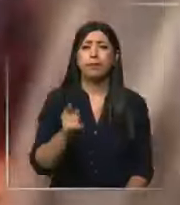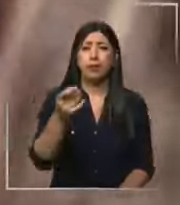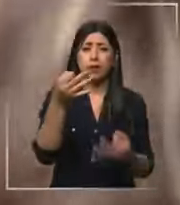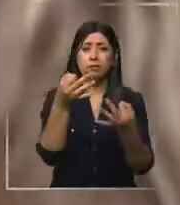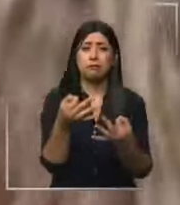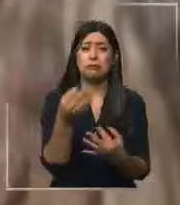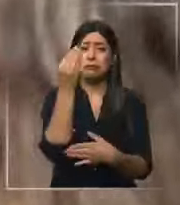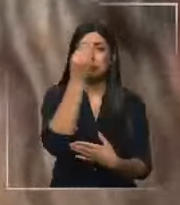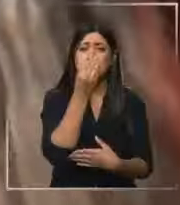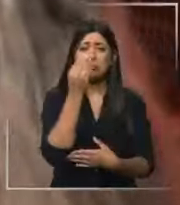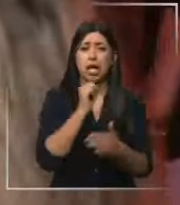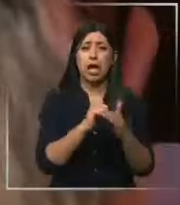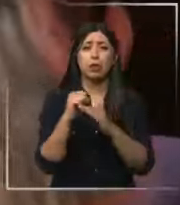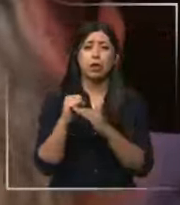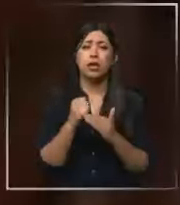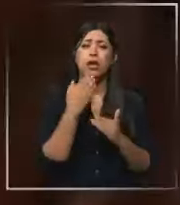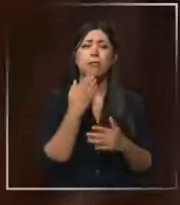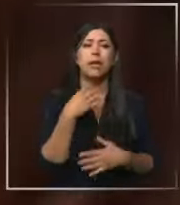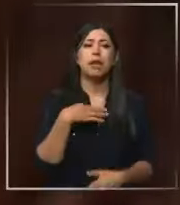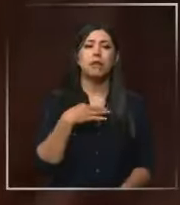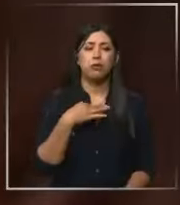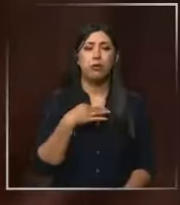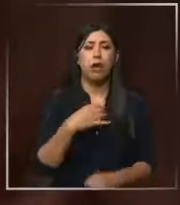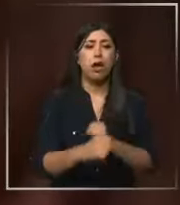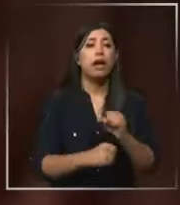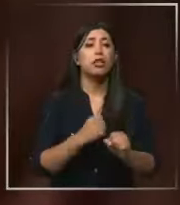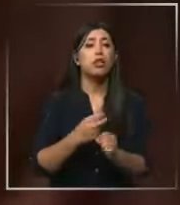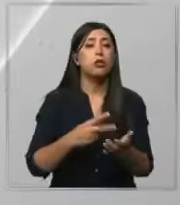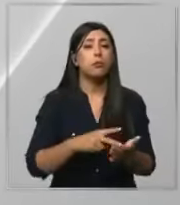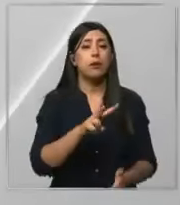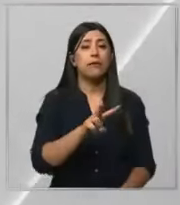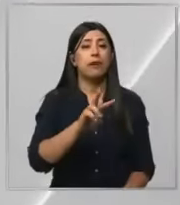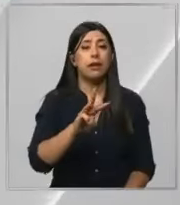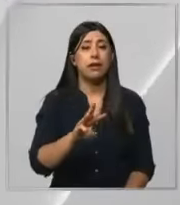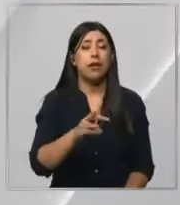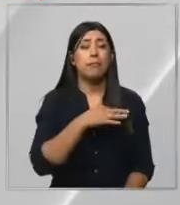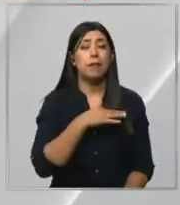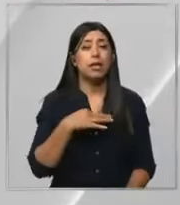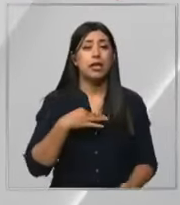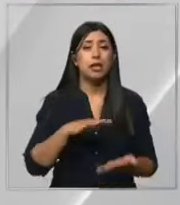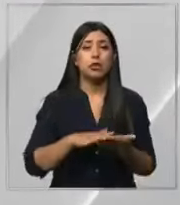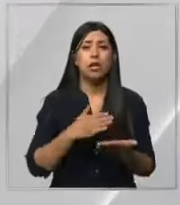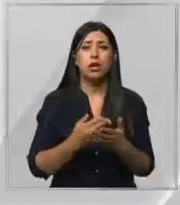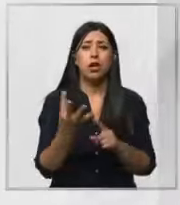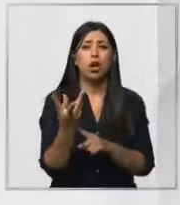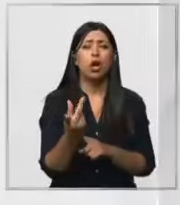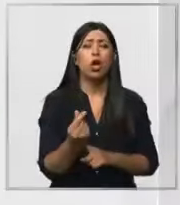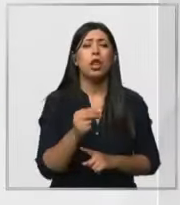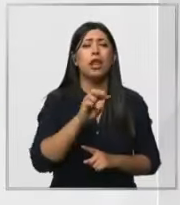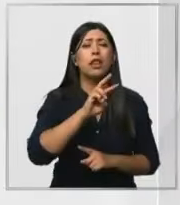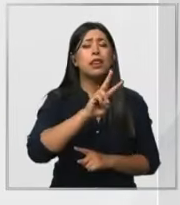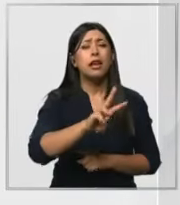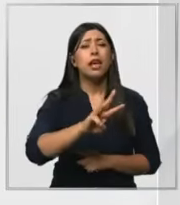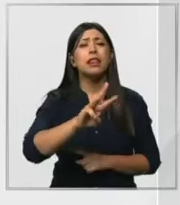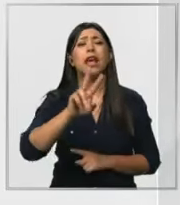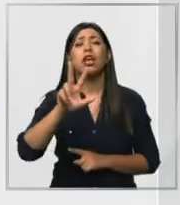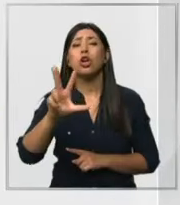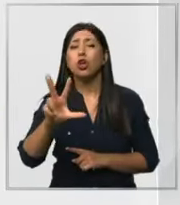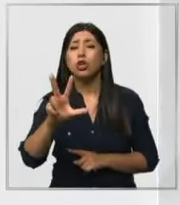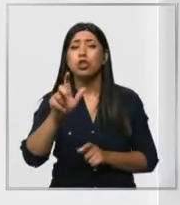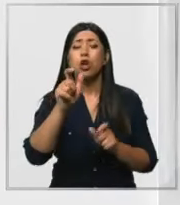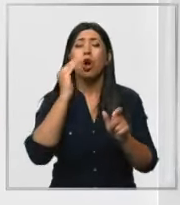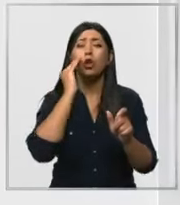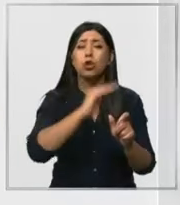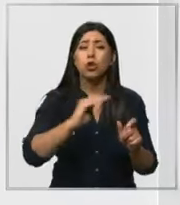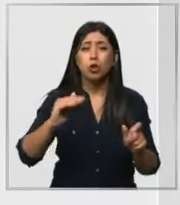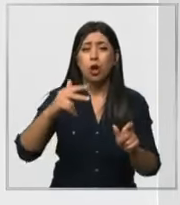autoridades y, por supuesto, a la ciudadanía. En 2023, el Ministerio de Salud contabilizó 38 menores de edad fallecidos por